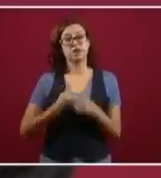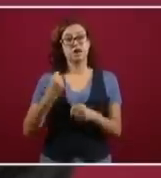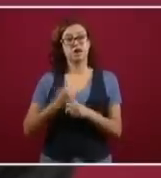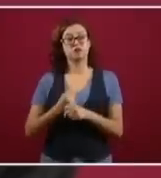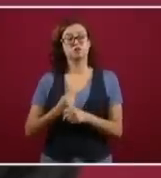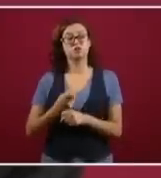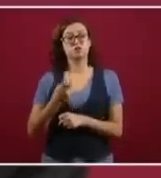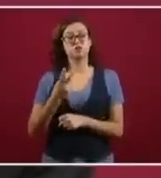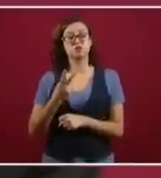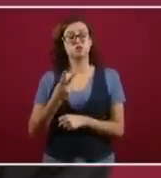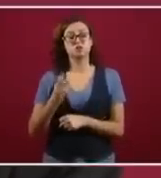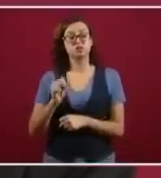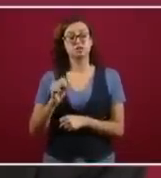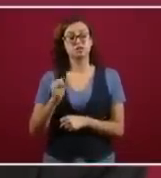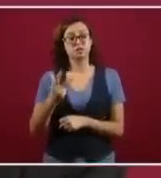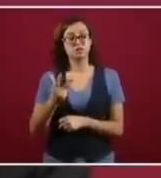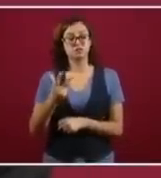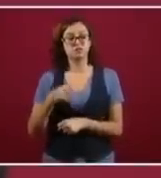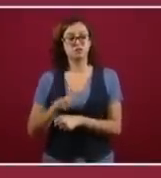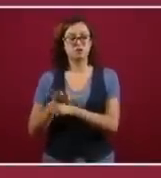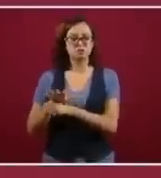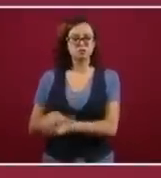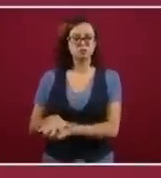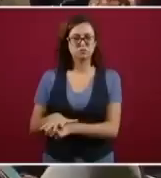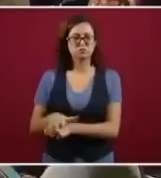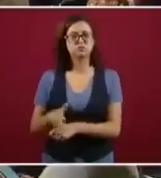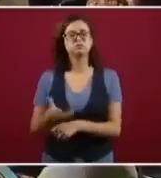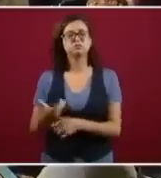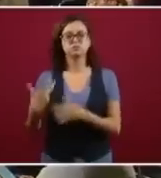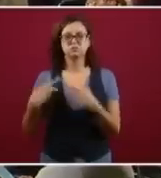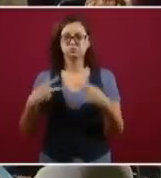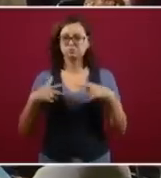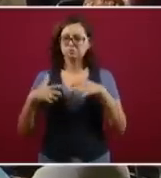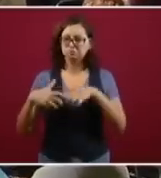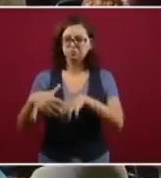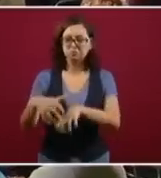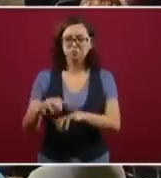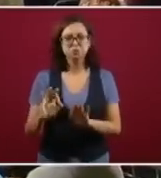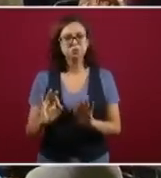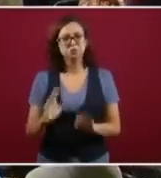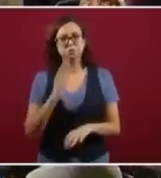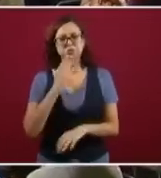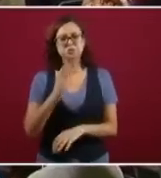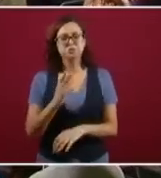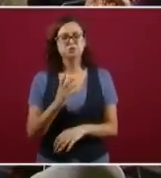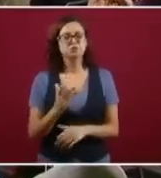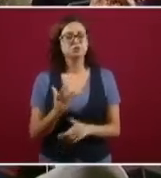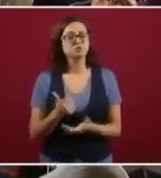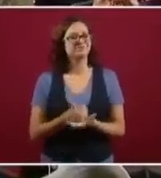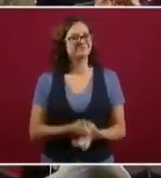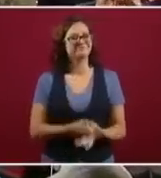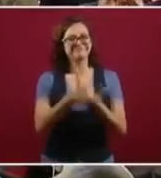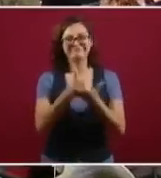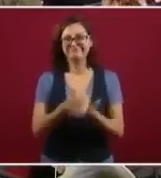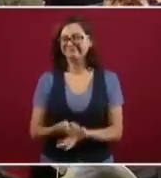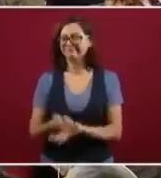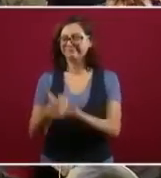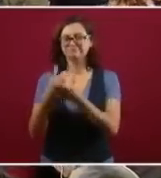68. Agradecerle a los ciudadanos porque ayudaron mucho